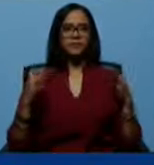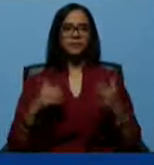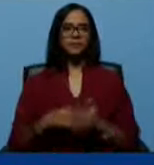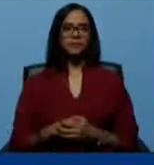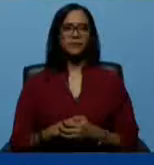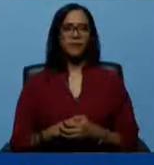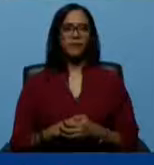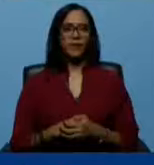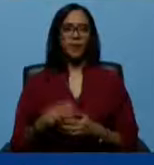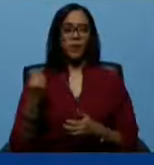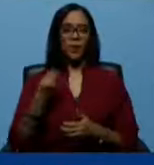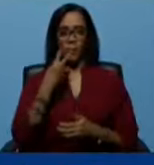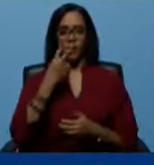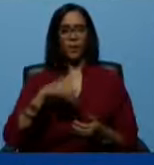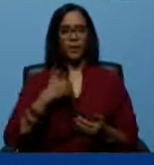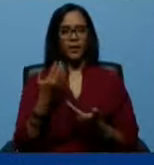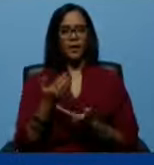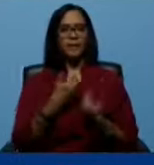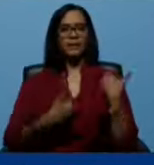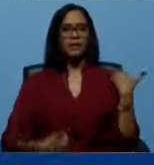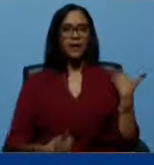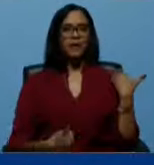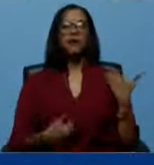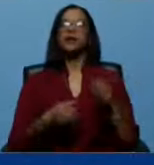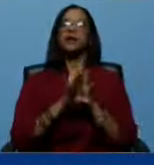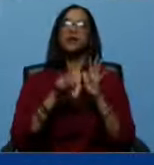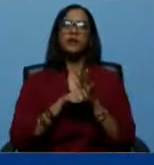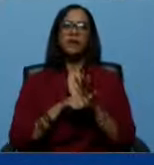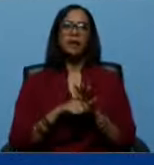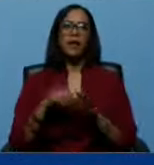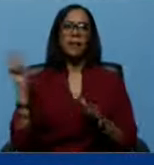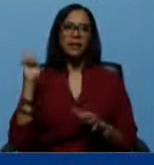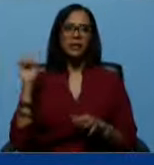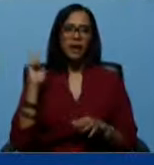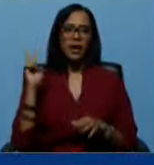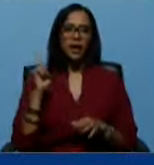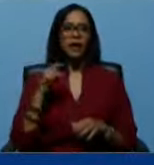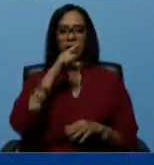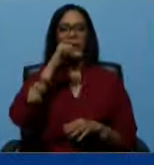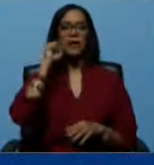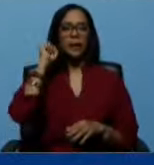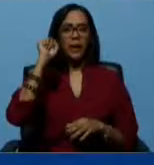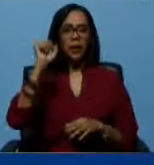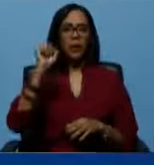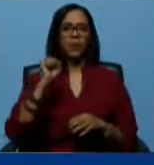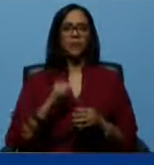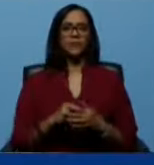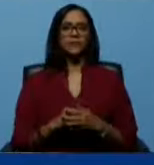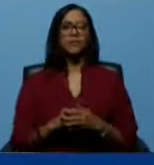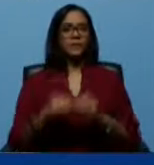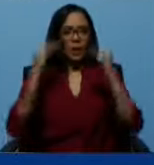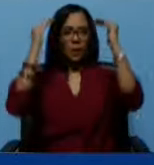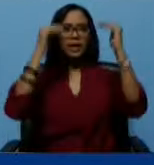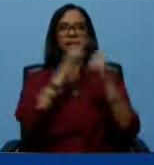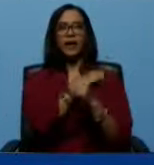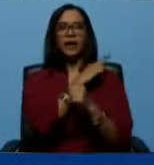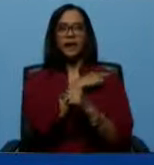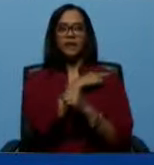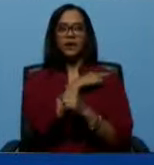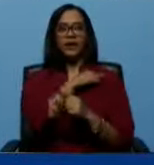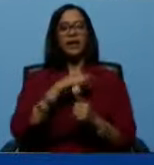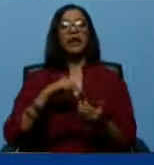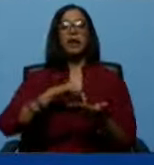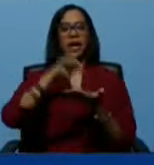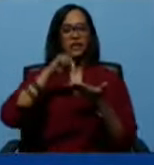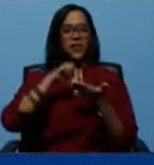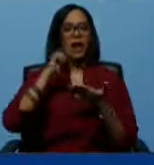¿Cómo podemos apreciar en estos momentos el presidente constitucional de la República Bolivariana de Venezuela, Nicolás Maduro Moros, y comandante en jefe de la Fuerza Armada Nacional